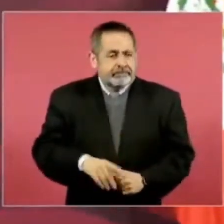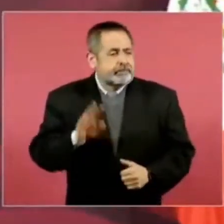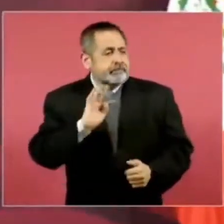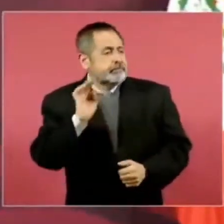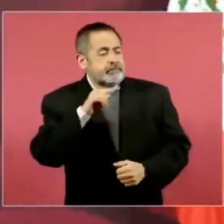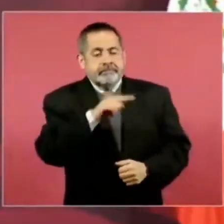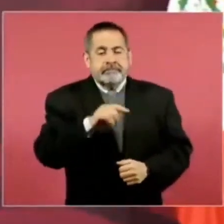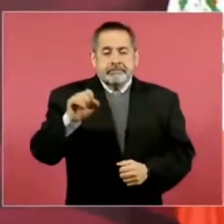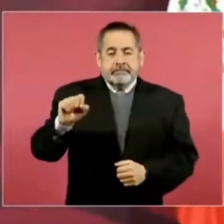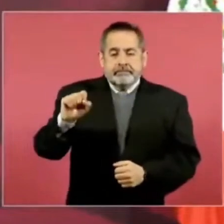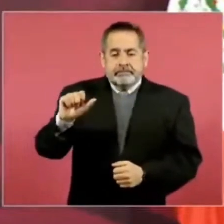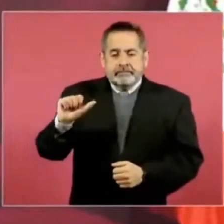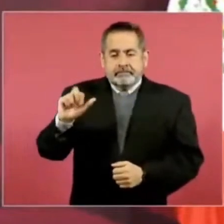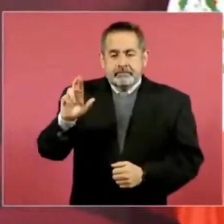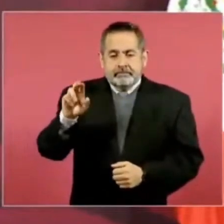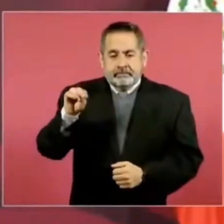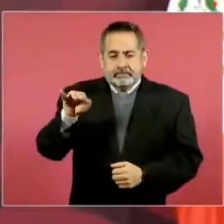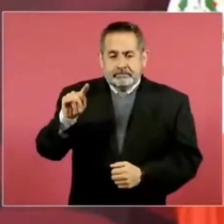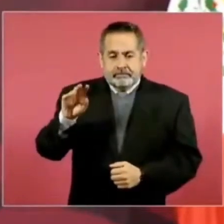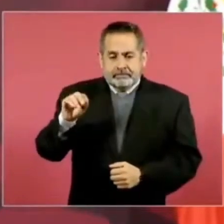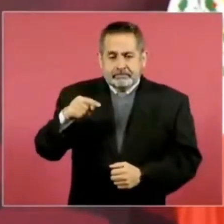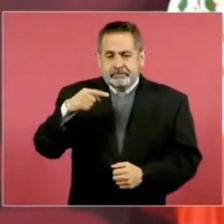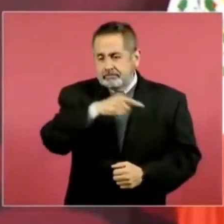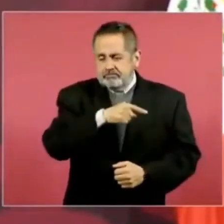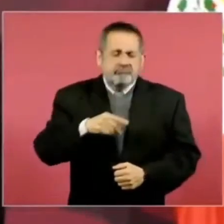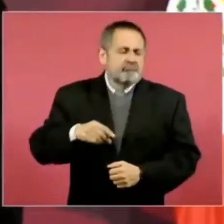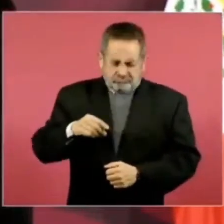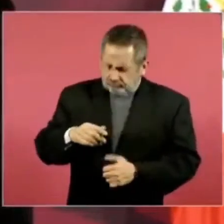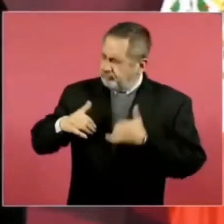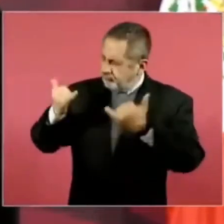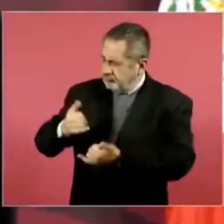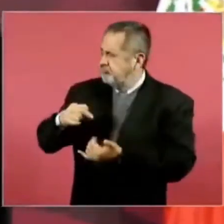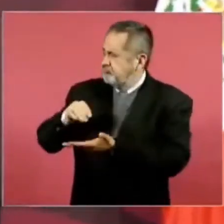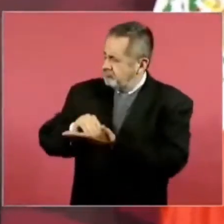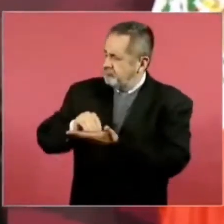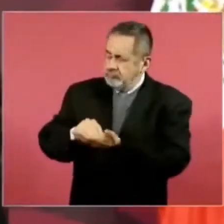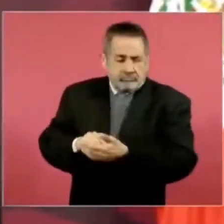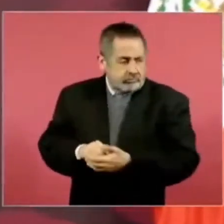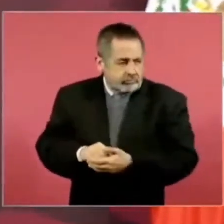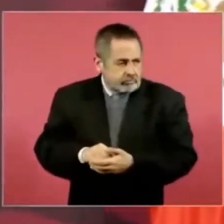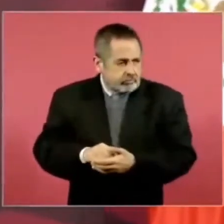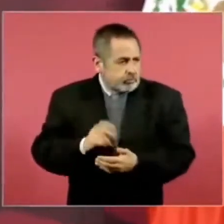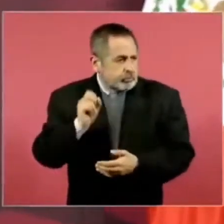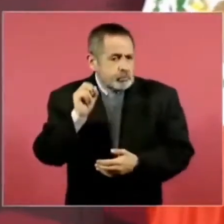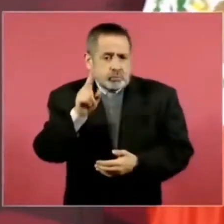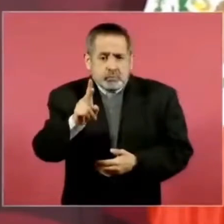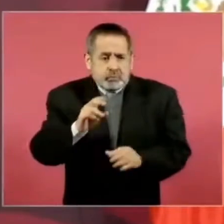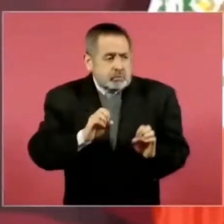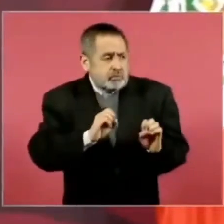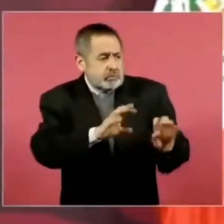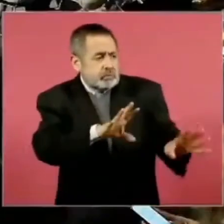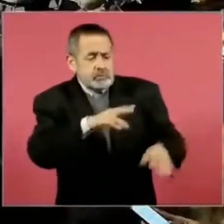Sarmiento sostiene estas cosas, pues está en su derecho,